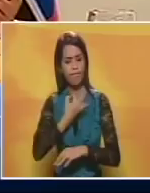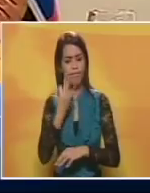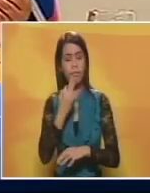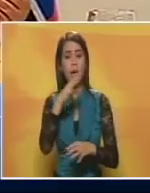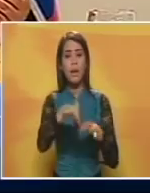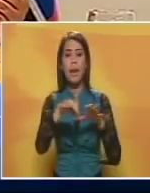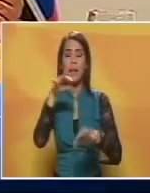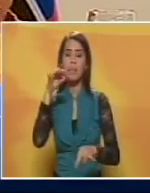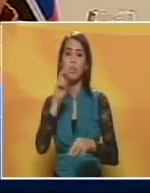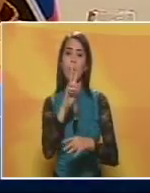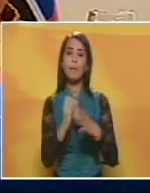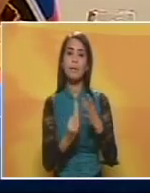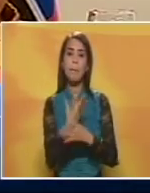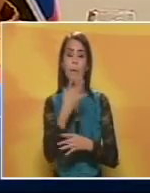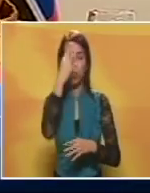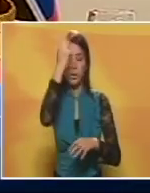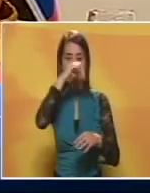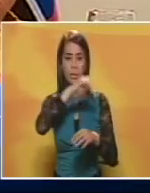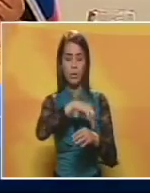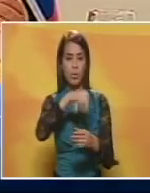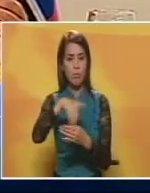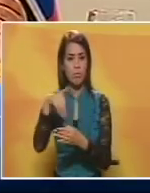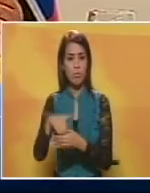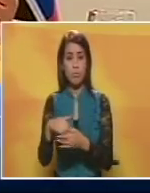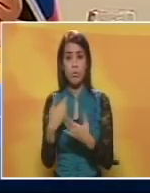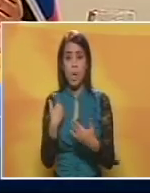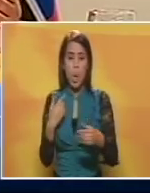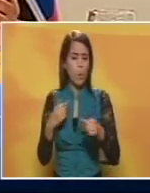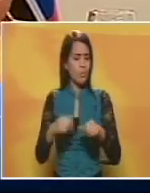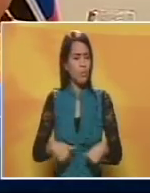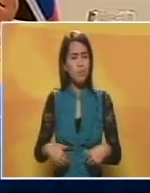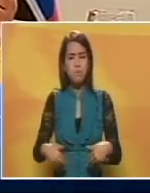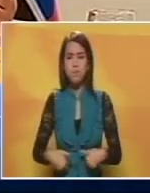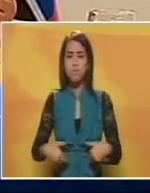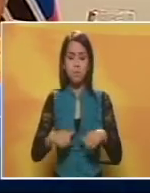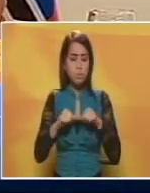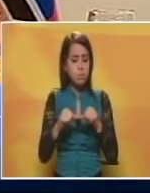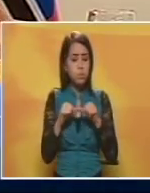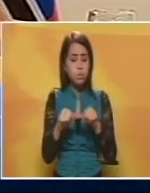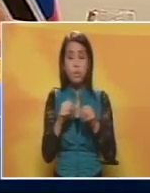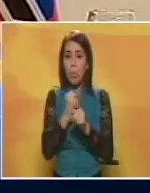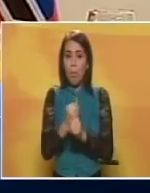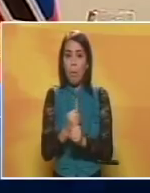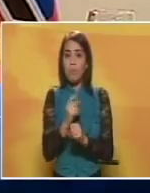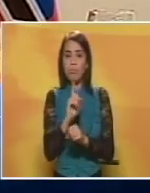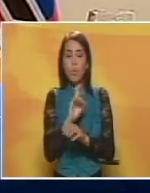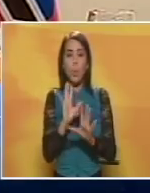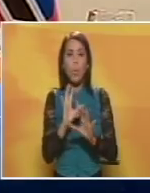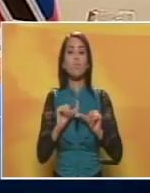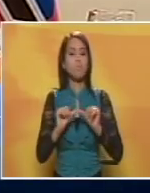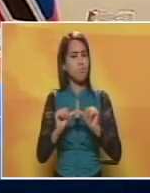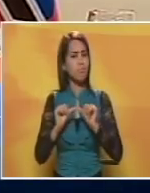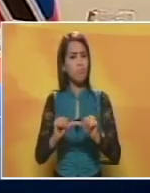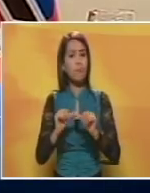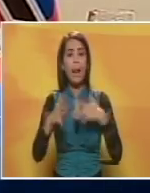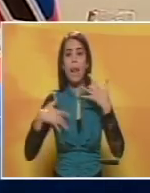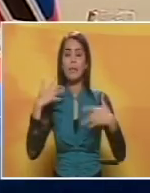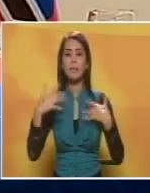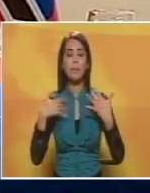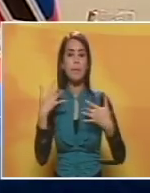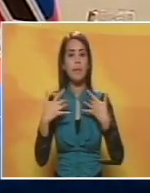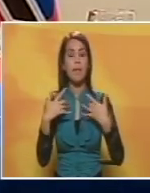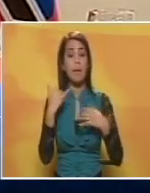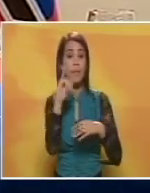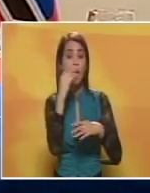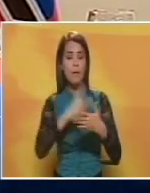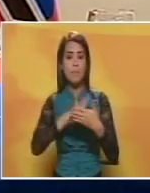del 20 de mayo. El Consejo Nacional Electoral no ha parado, no ha detenido un minuto ni un segundo las actividades que tenemos